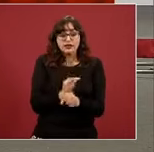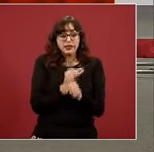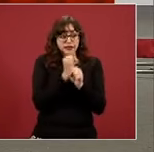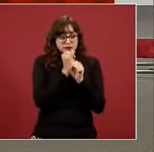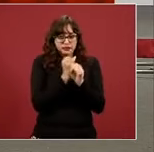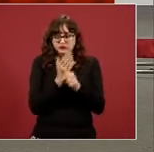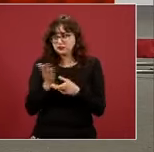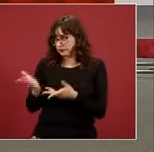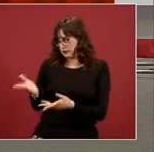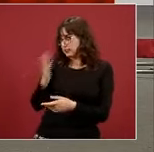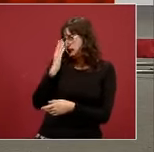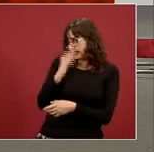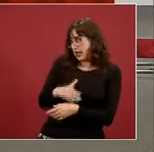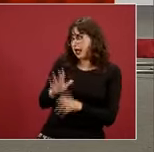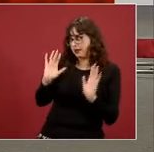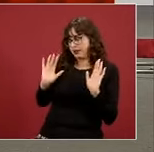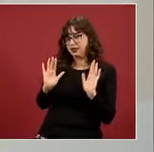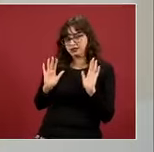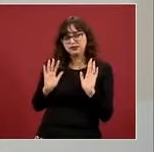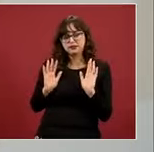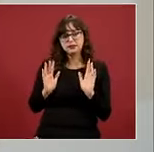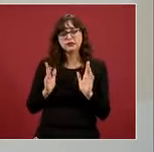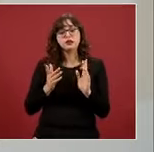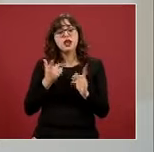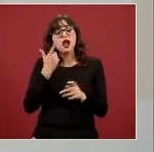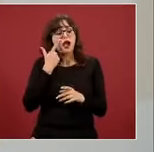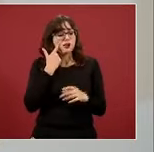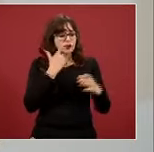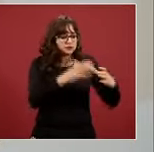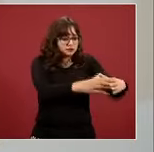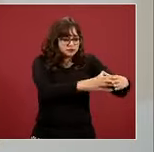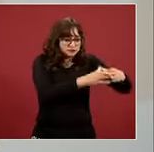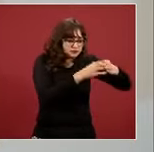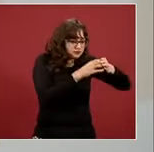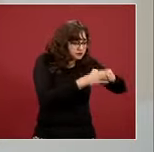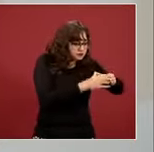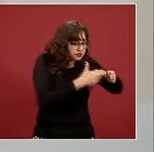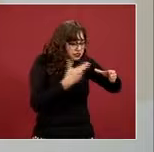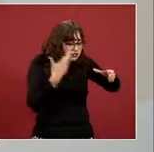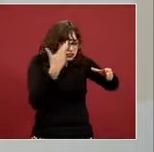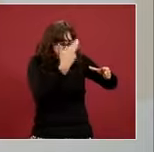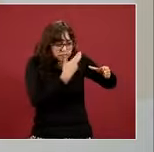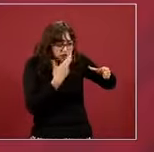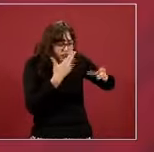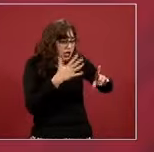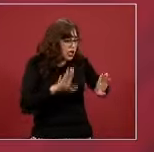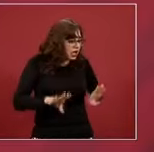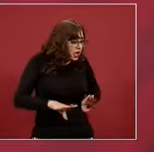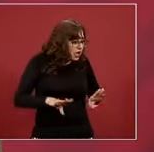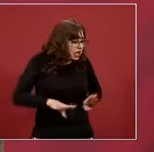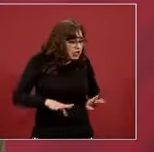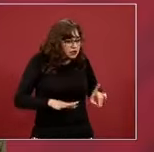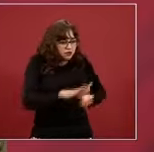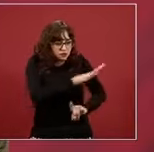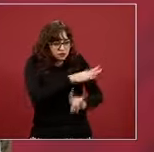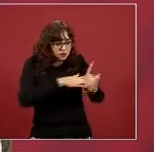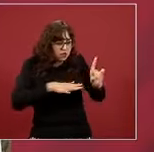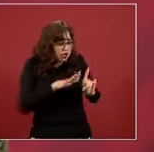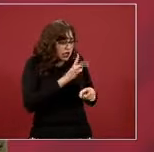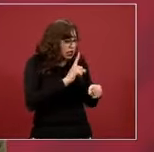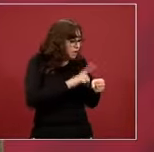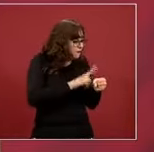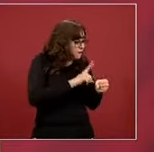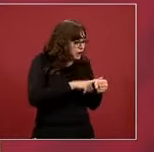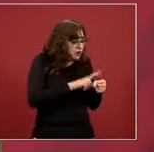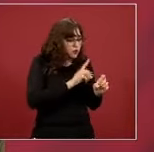mejor, busca ver resultados en casos específicos con ciertas condiciones, características de la enfermedad en